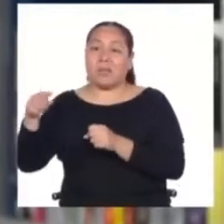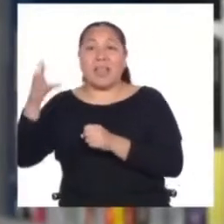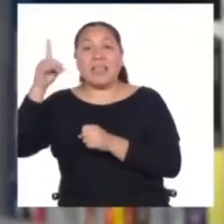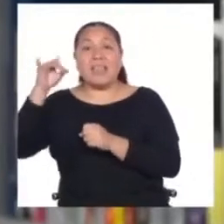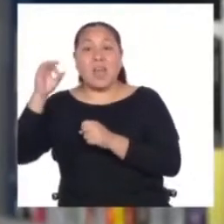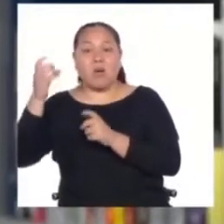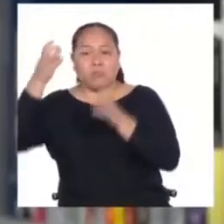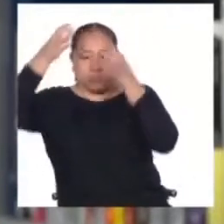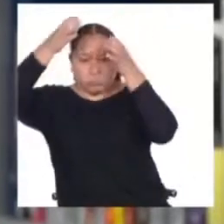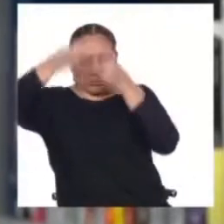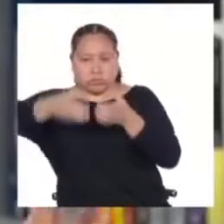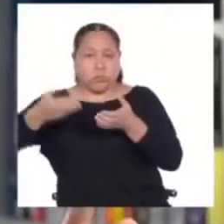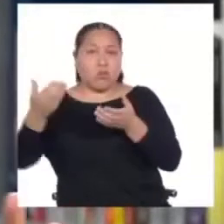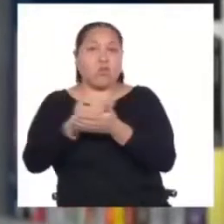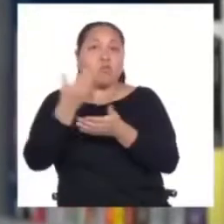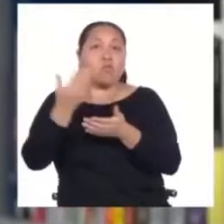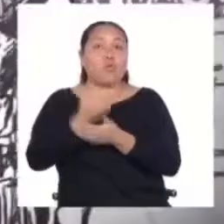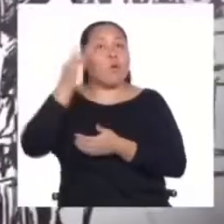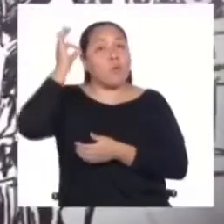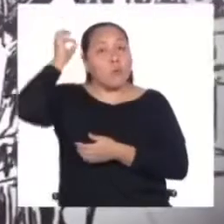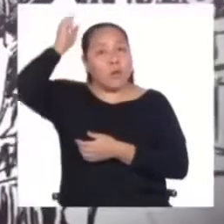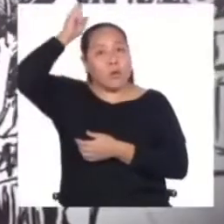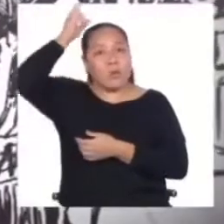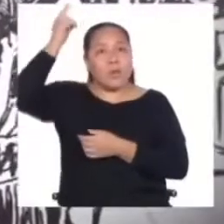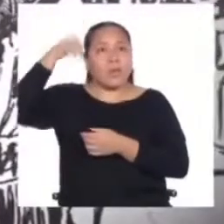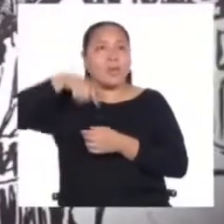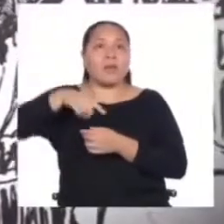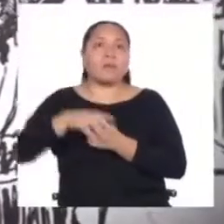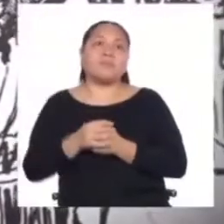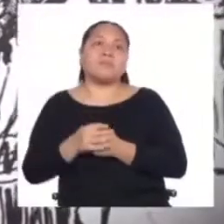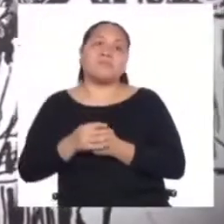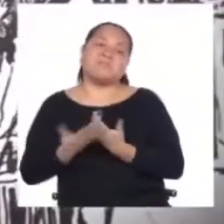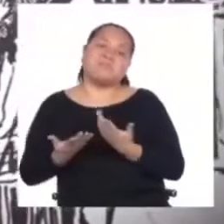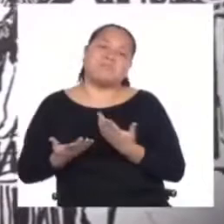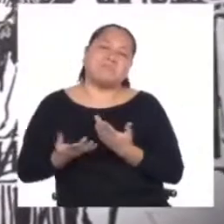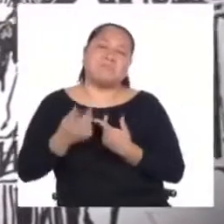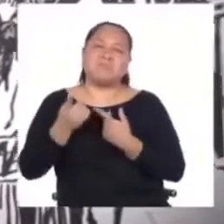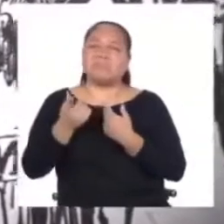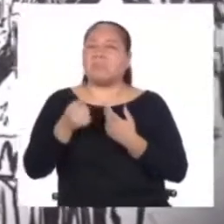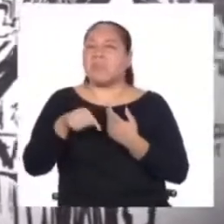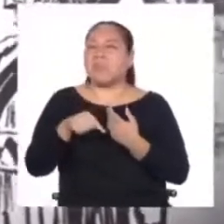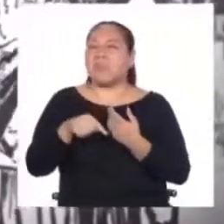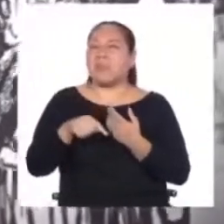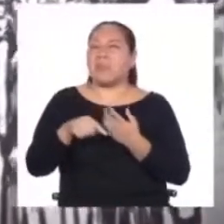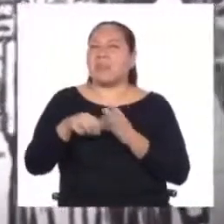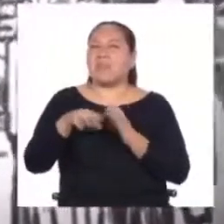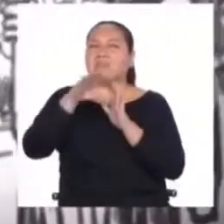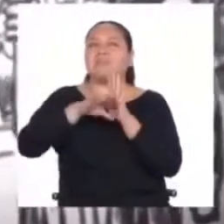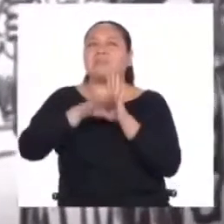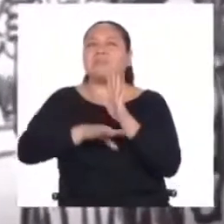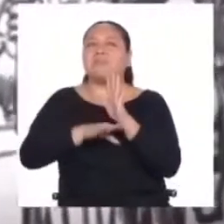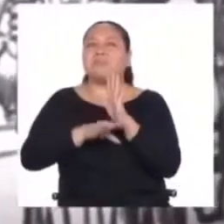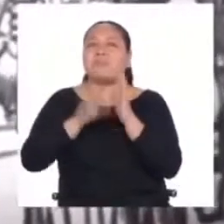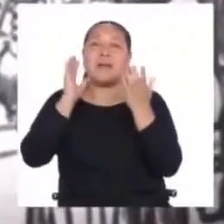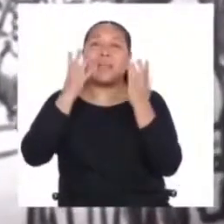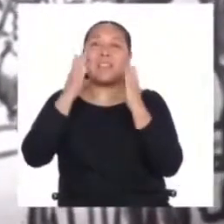nuevo Inca, entendiendo, digamos, a los incas como una monarquía más de estilo